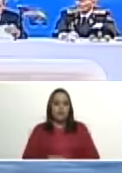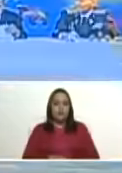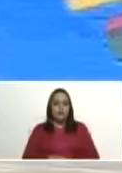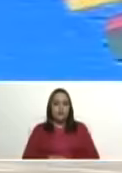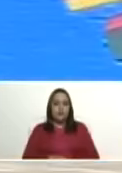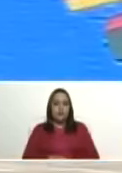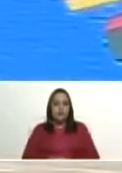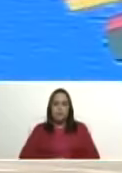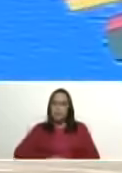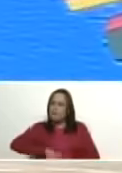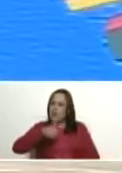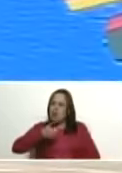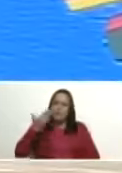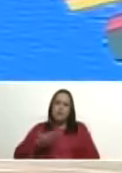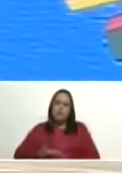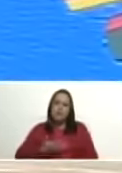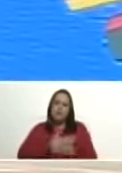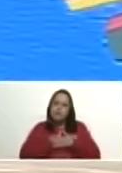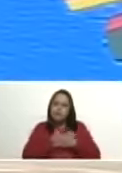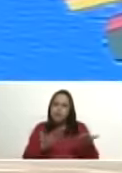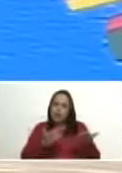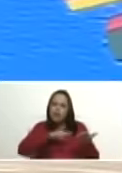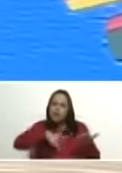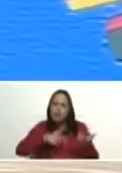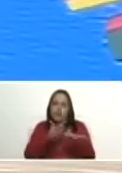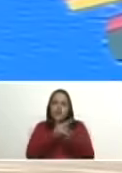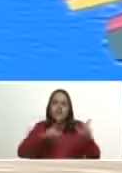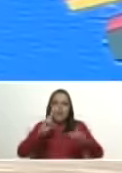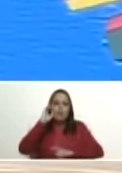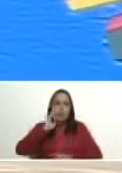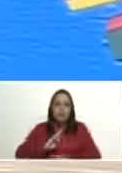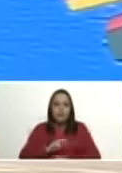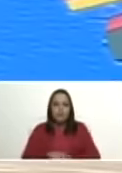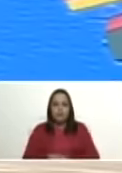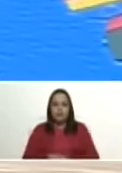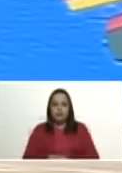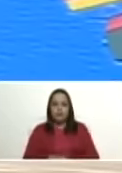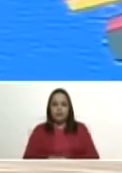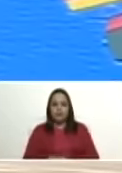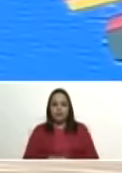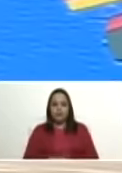más noble de nuestro libertador Simón Bolívar.